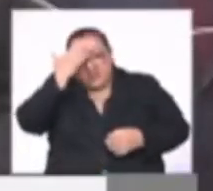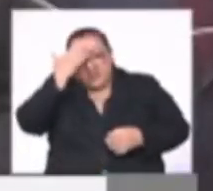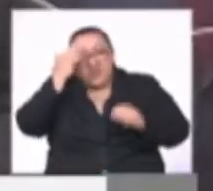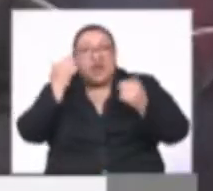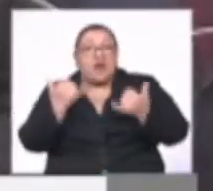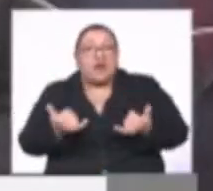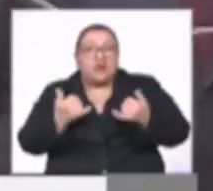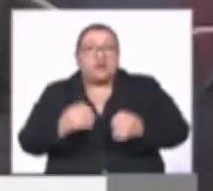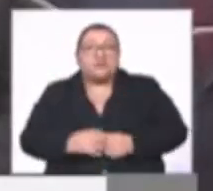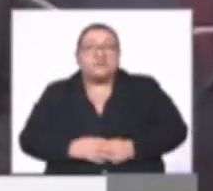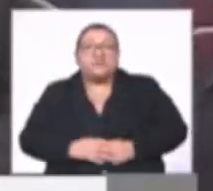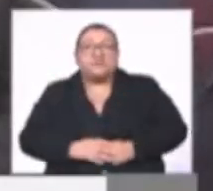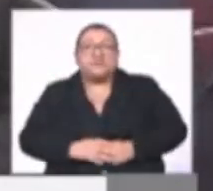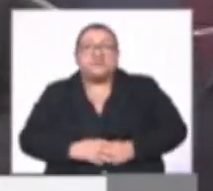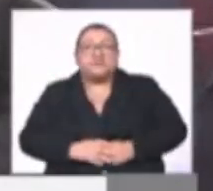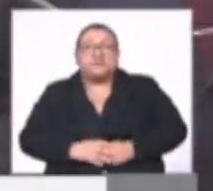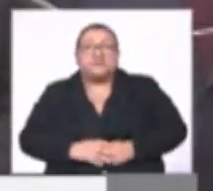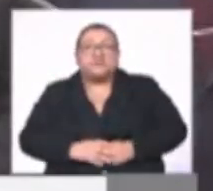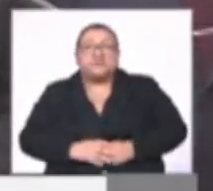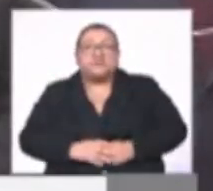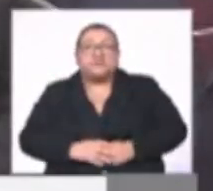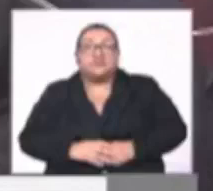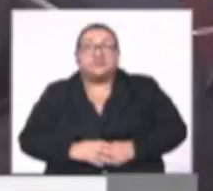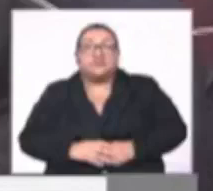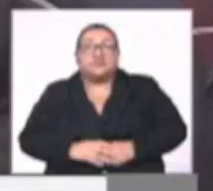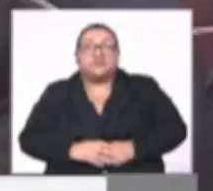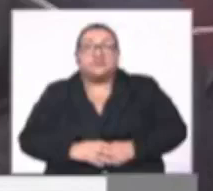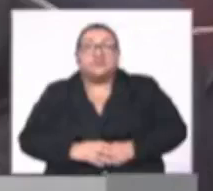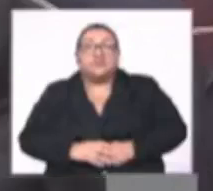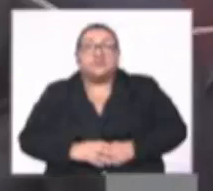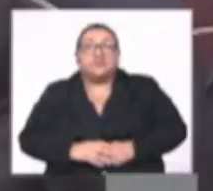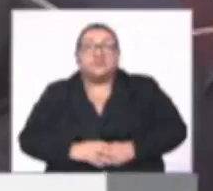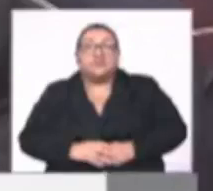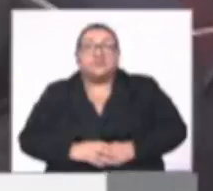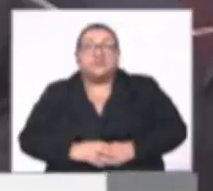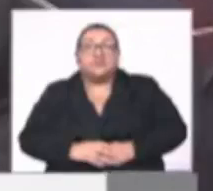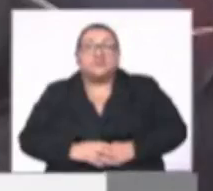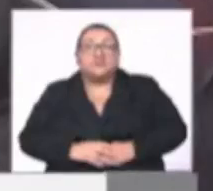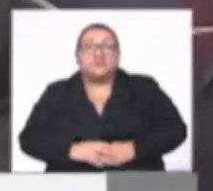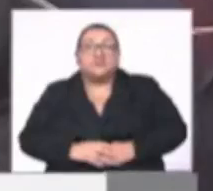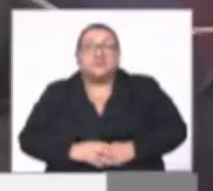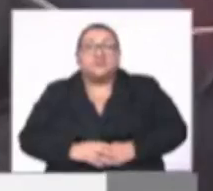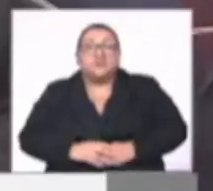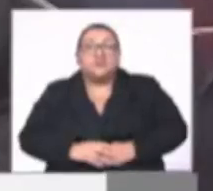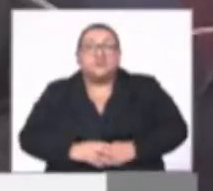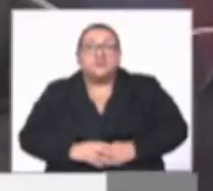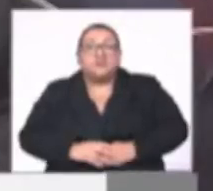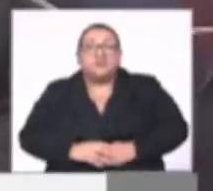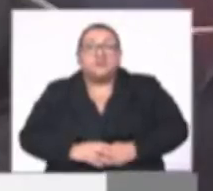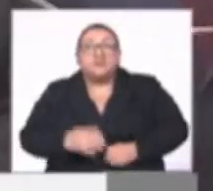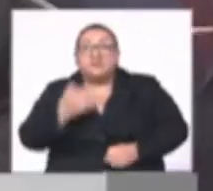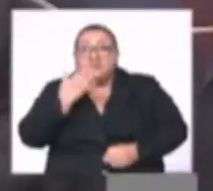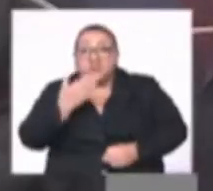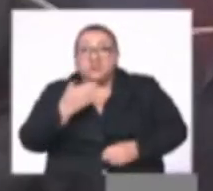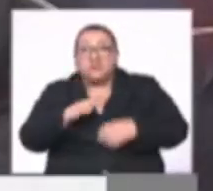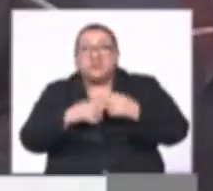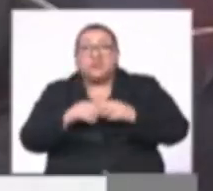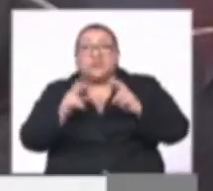día de nuestra nación. Y agradecer al sector educación y a todos nuestros